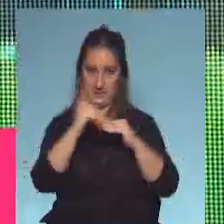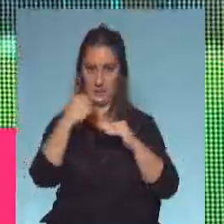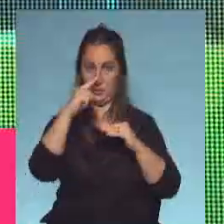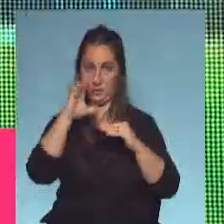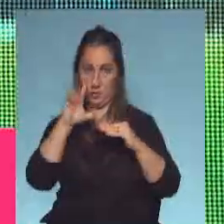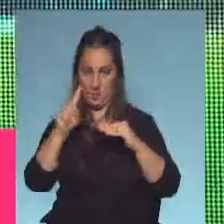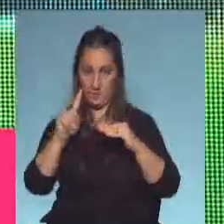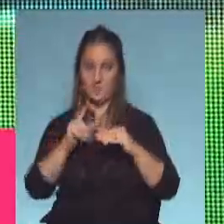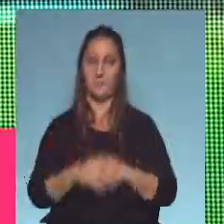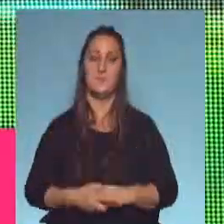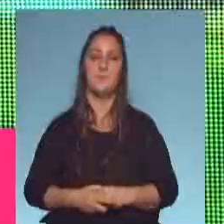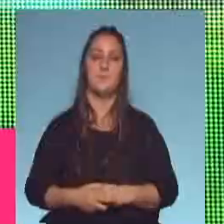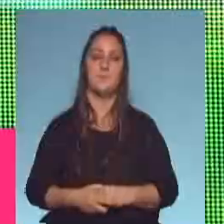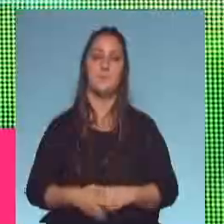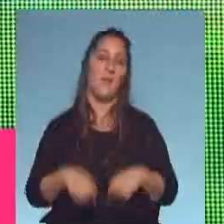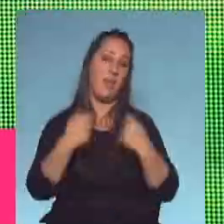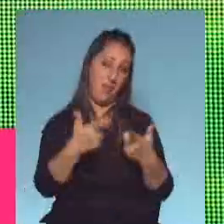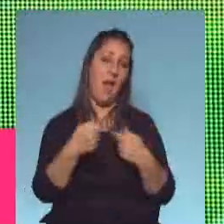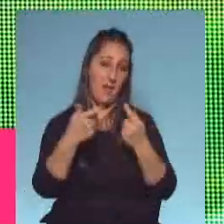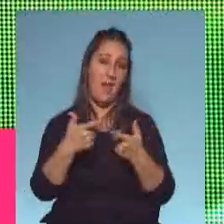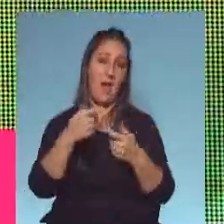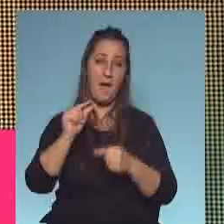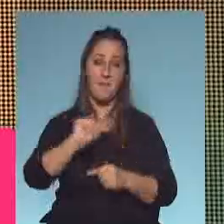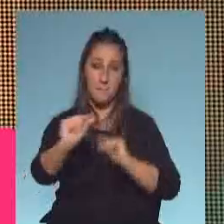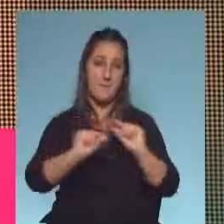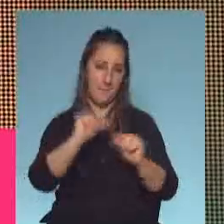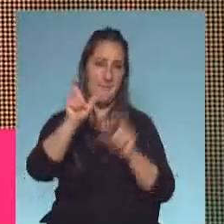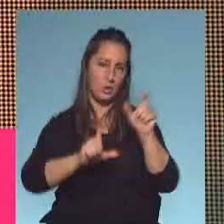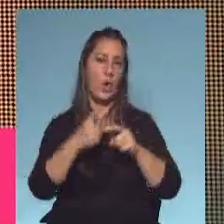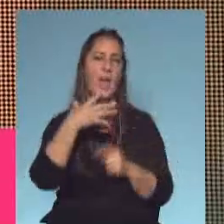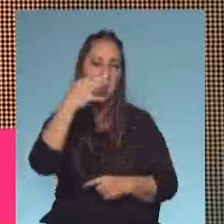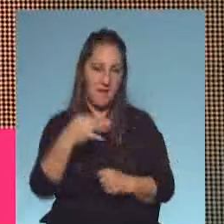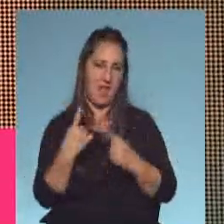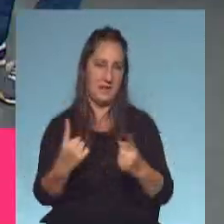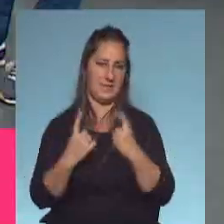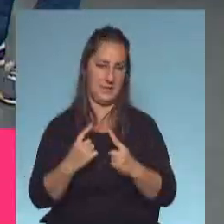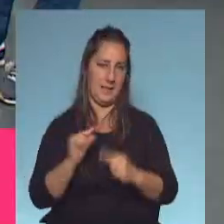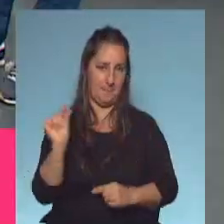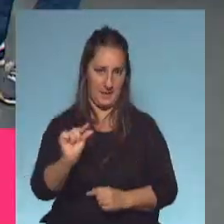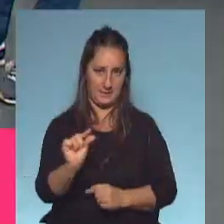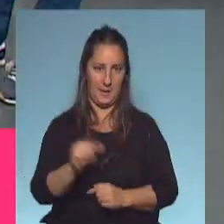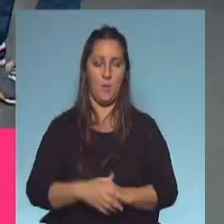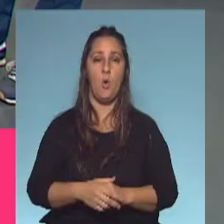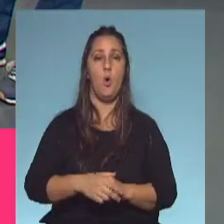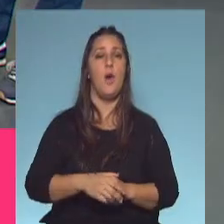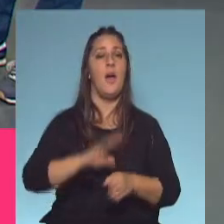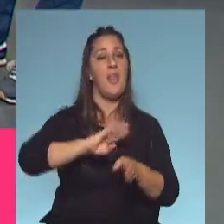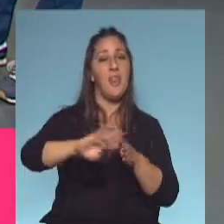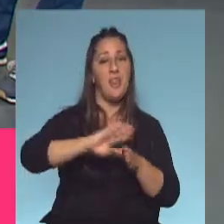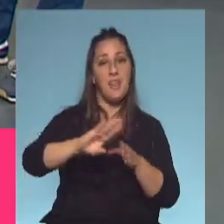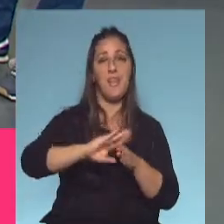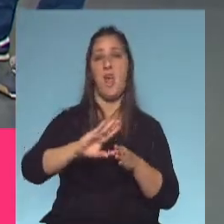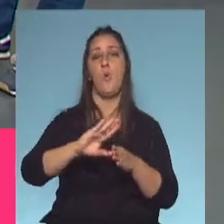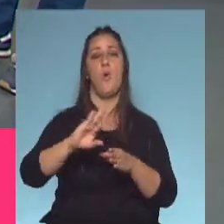que se lo den a la gente que realmente lo esté necesitando. No tener deudas con el sistema